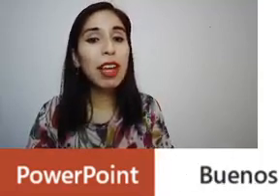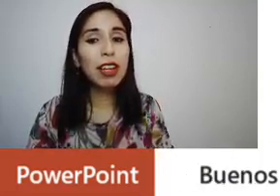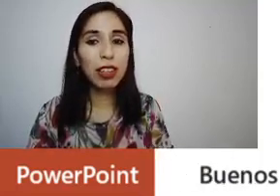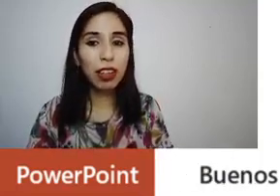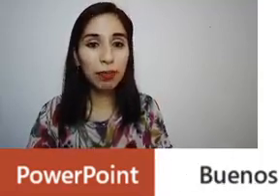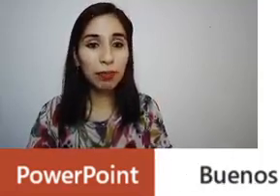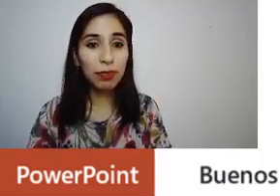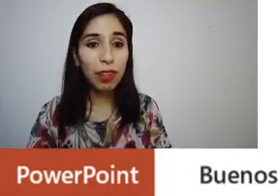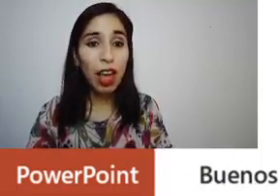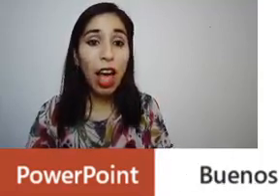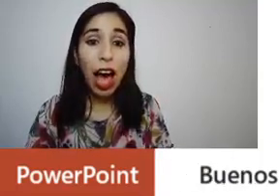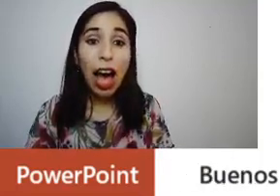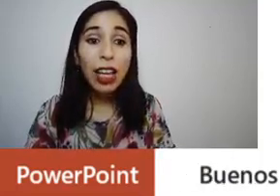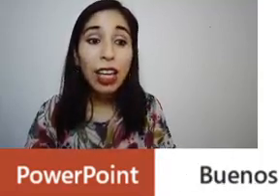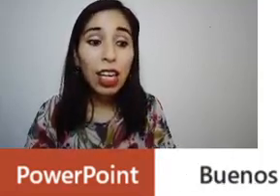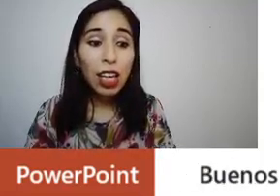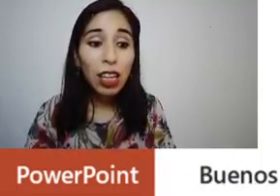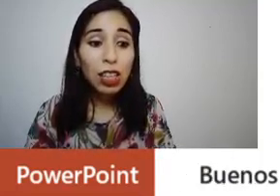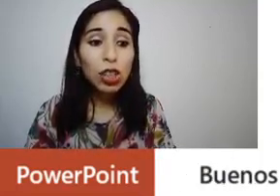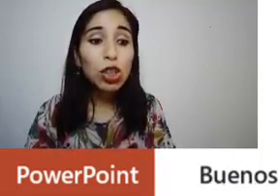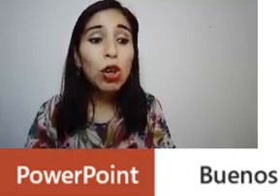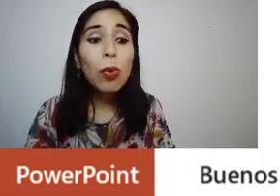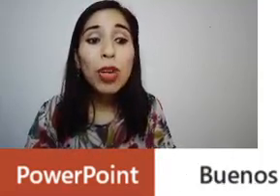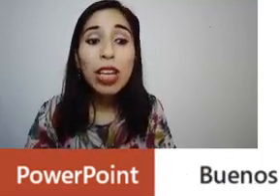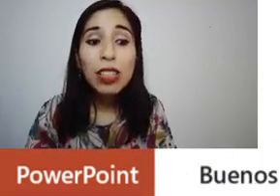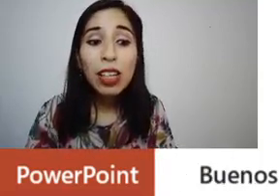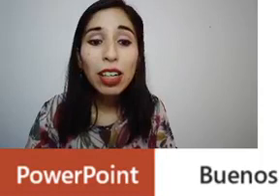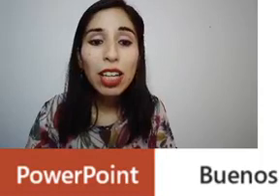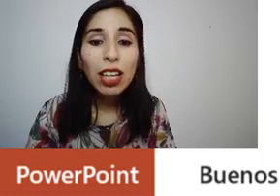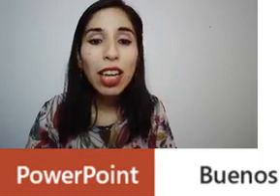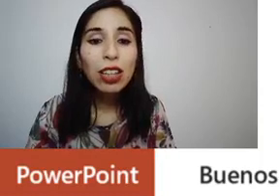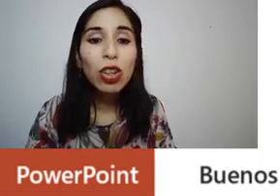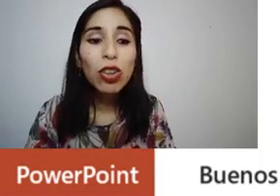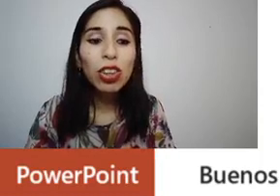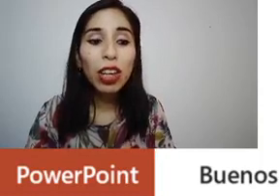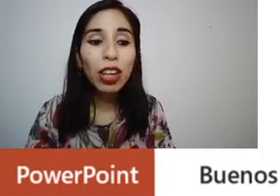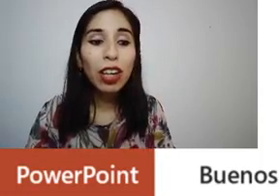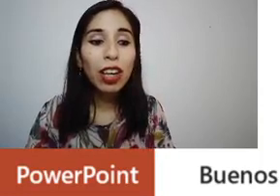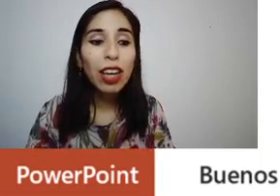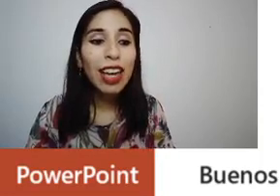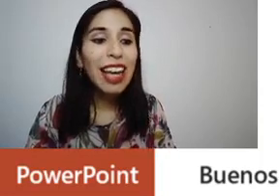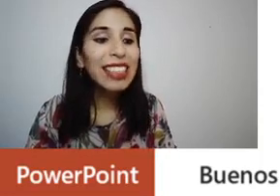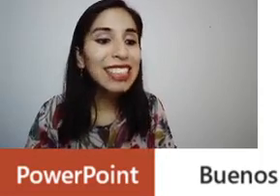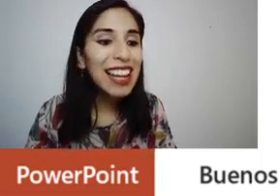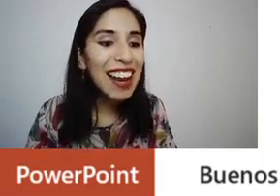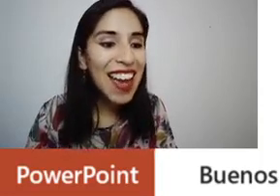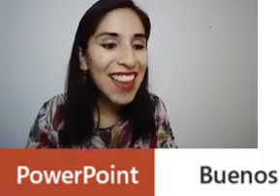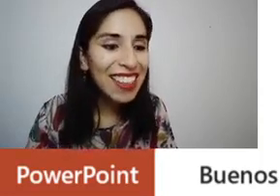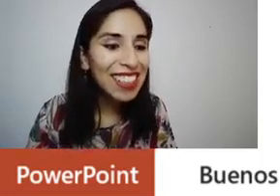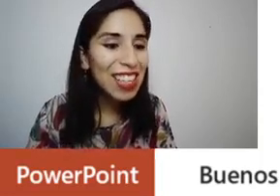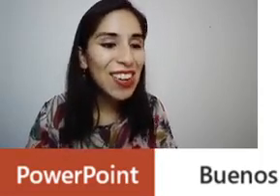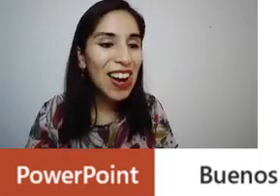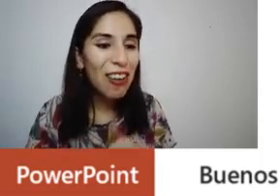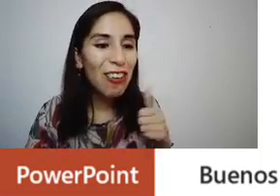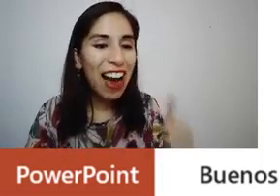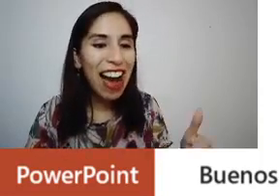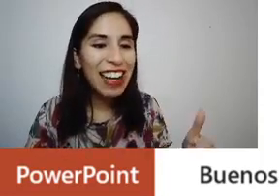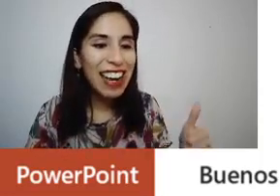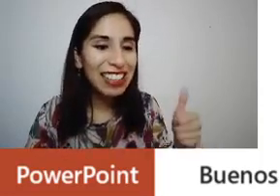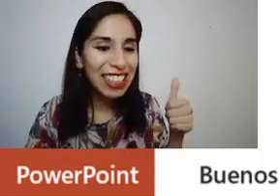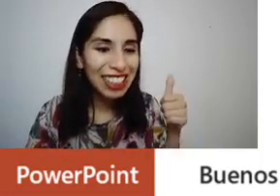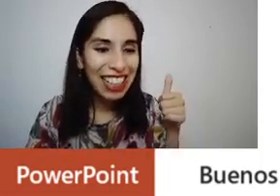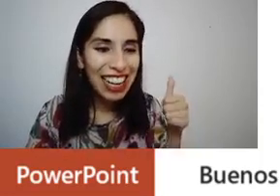nueva ventanita aquí yo voy a hacer clic en donde excelente señora